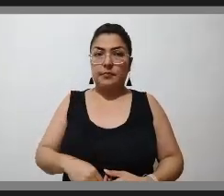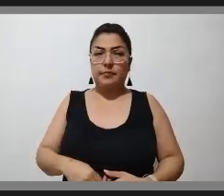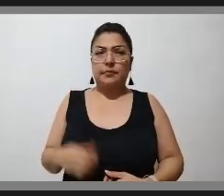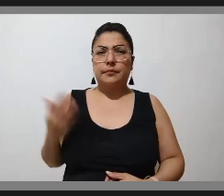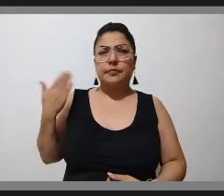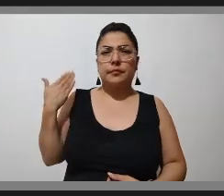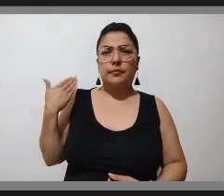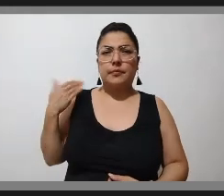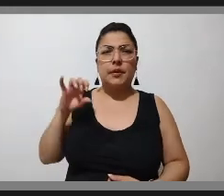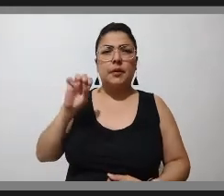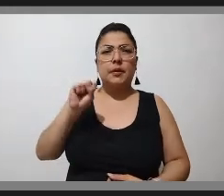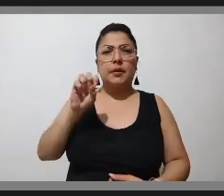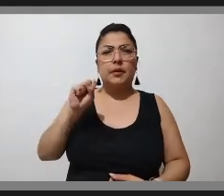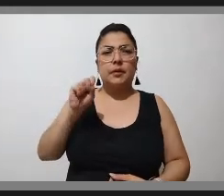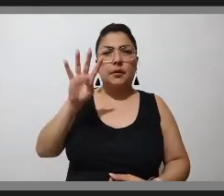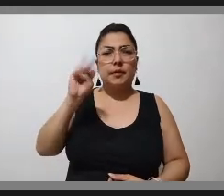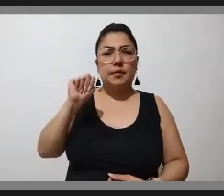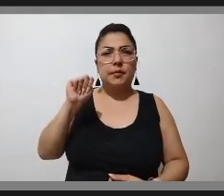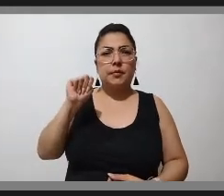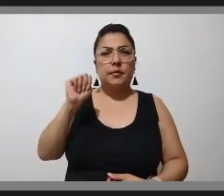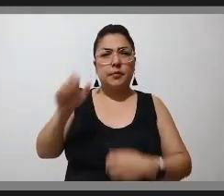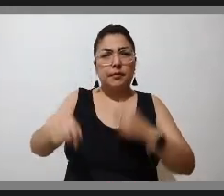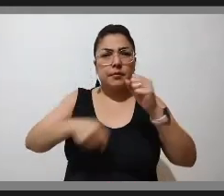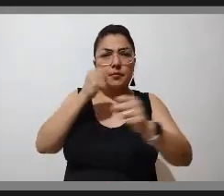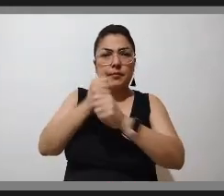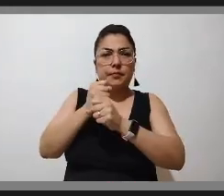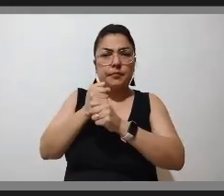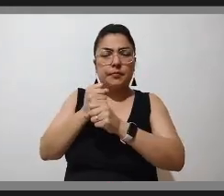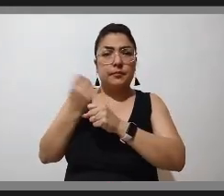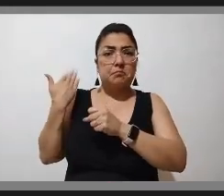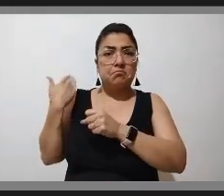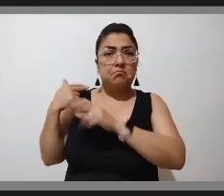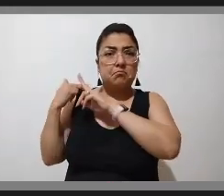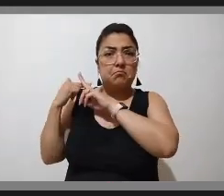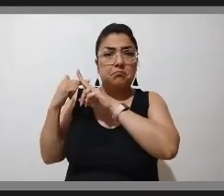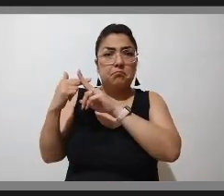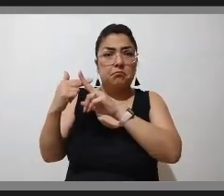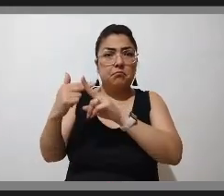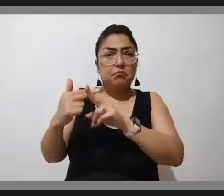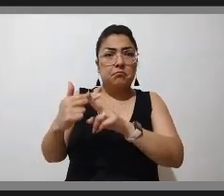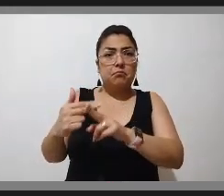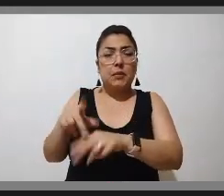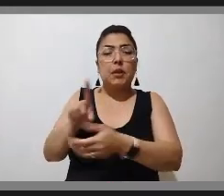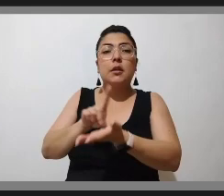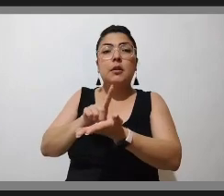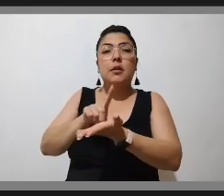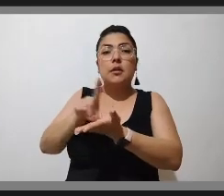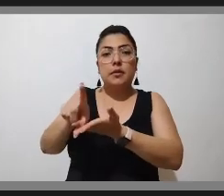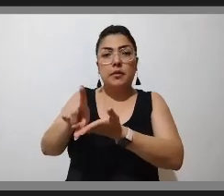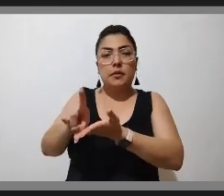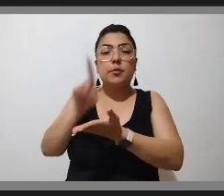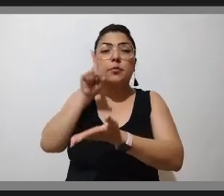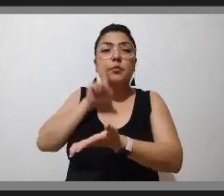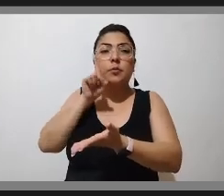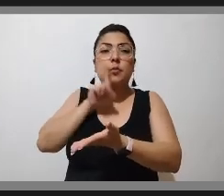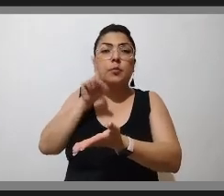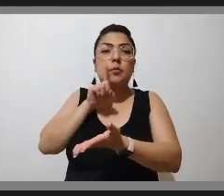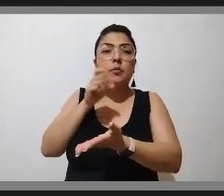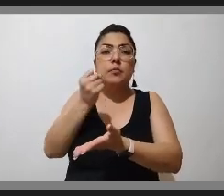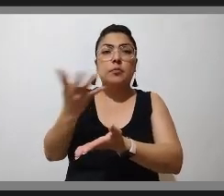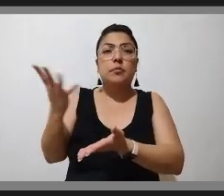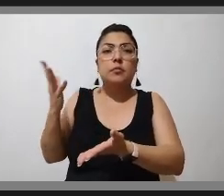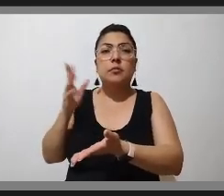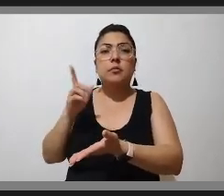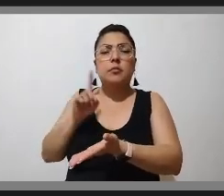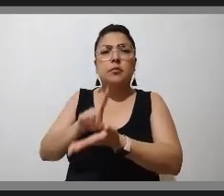apenas 69 años, las mujeres adquirieron el derecho a votar y ser votadas. O sea, eso